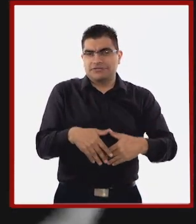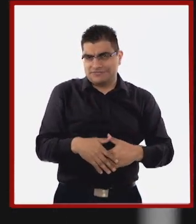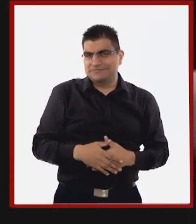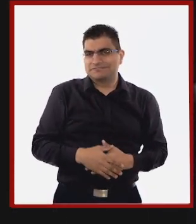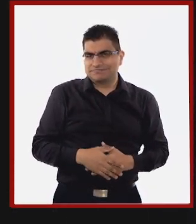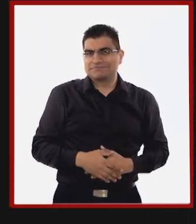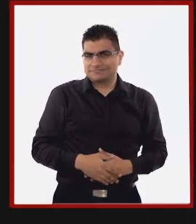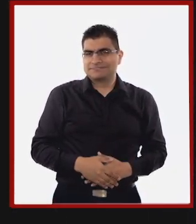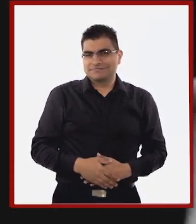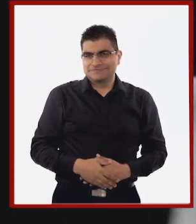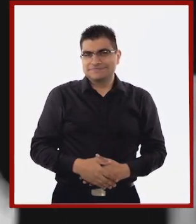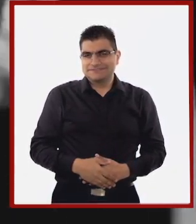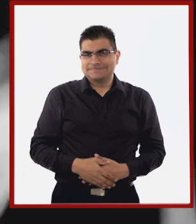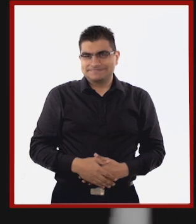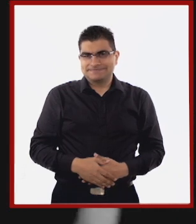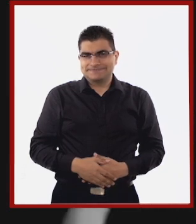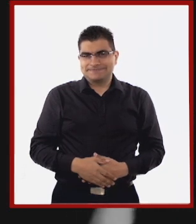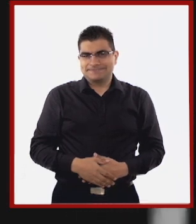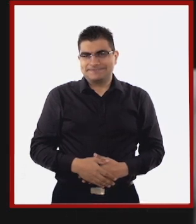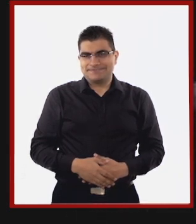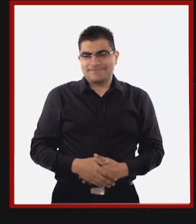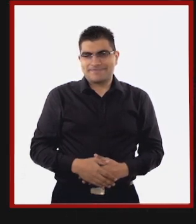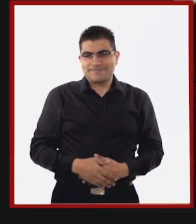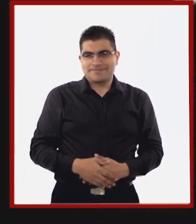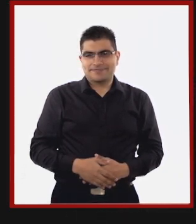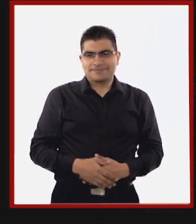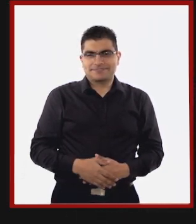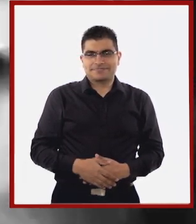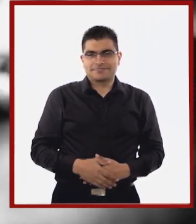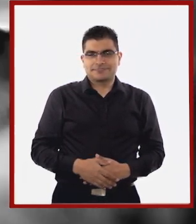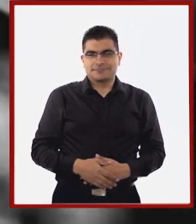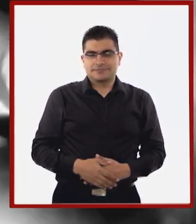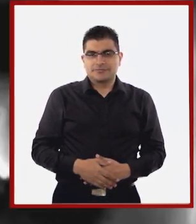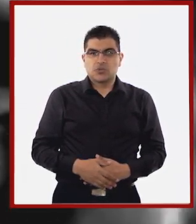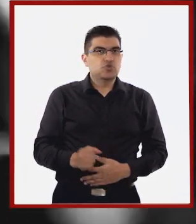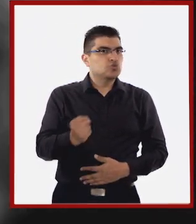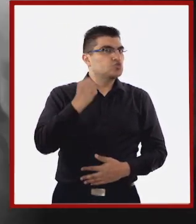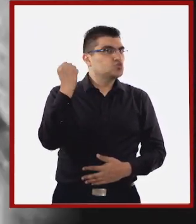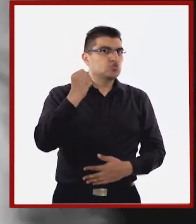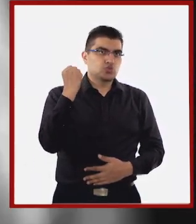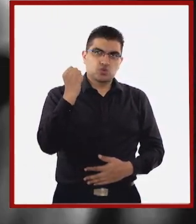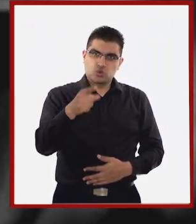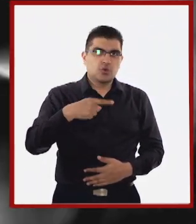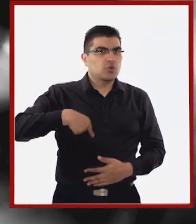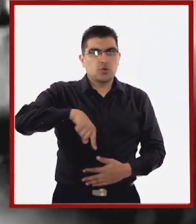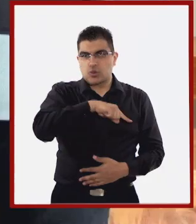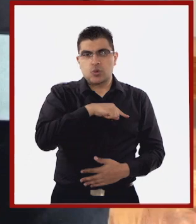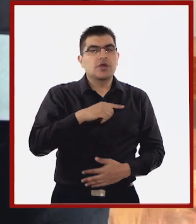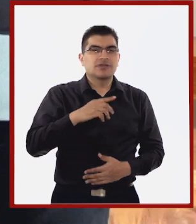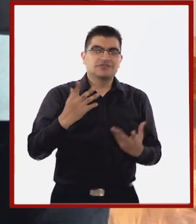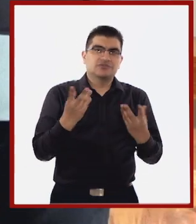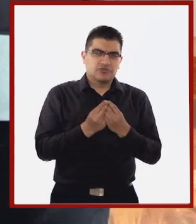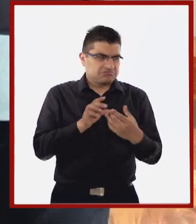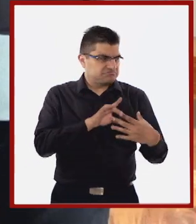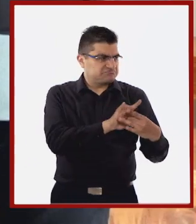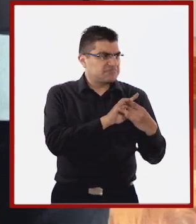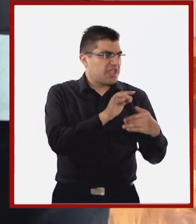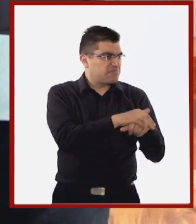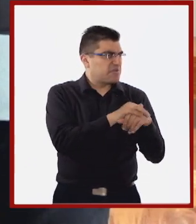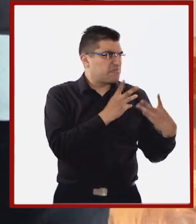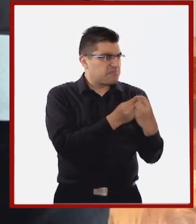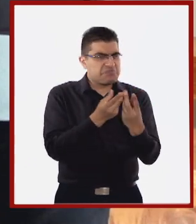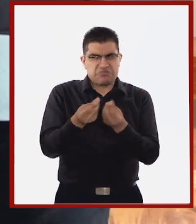Mi corazón vuela y se exalta por ti. Yo soy juchiteco. Por fortuna nosotros tuvimos una educación así bien chida, ¿no? O sea, un poco